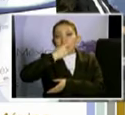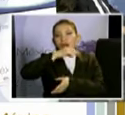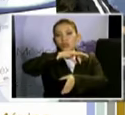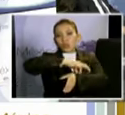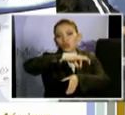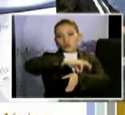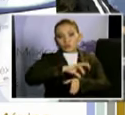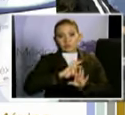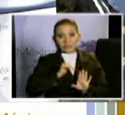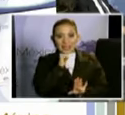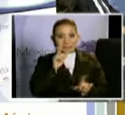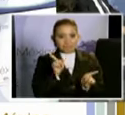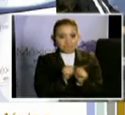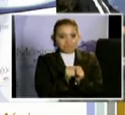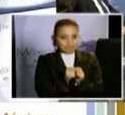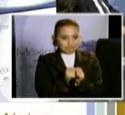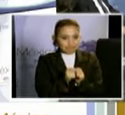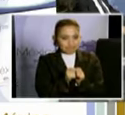y medical.